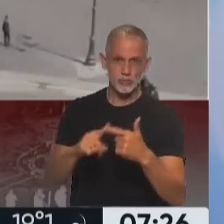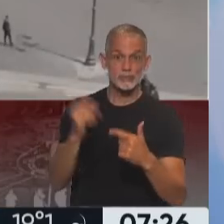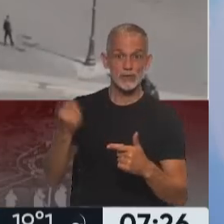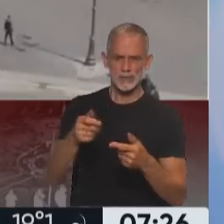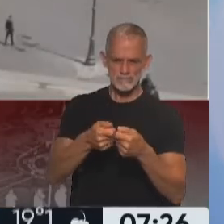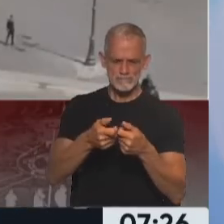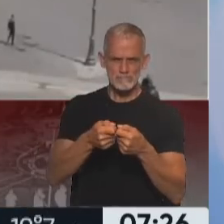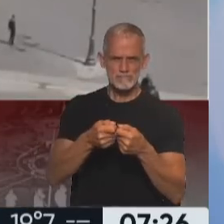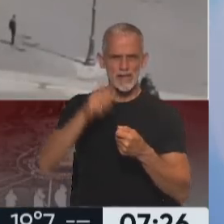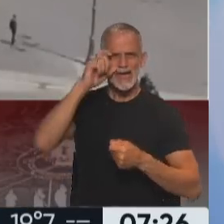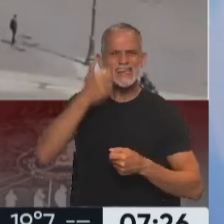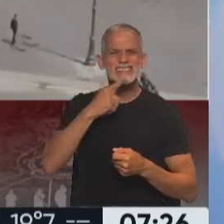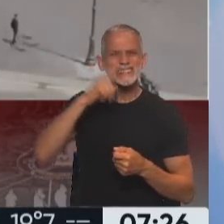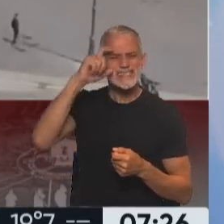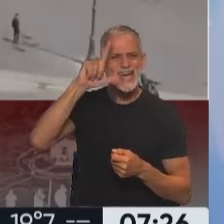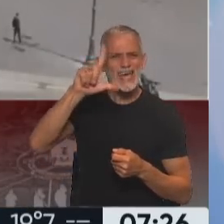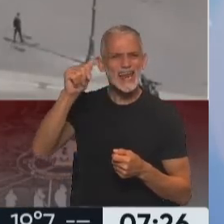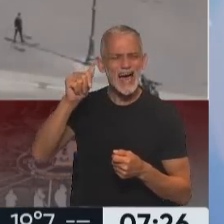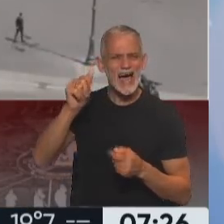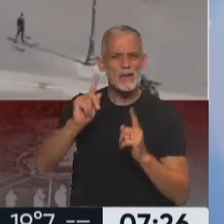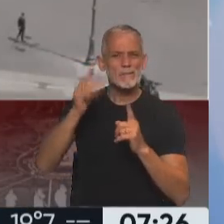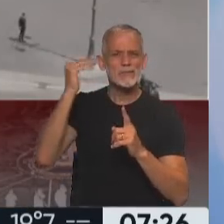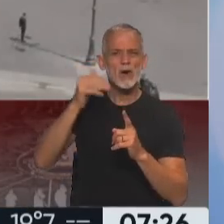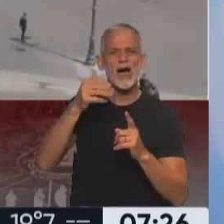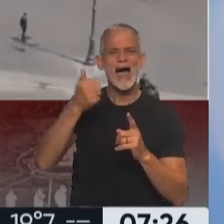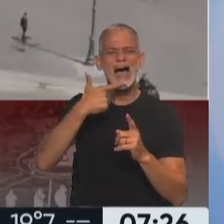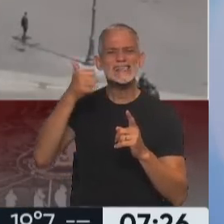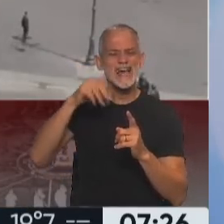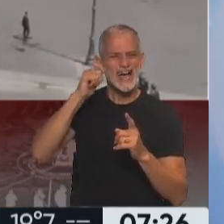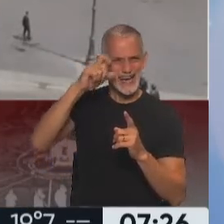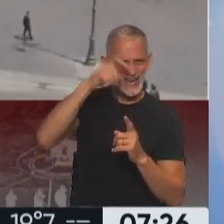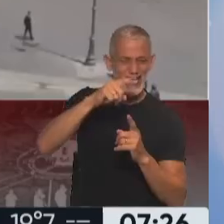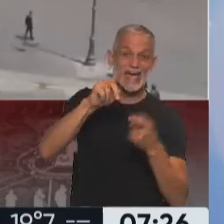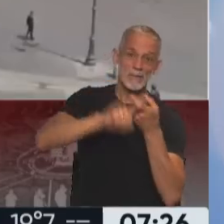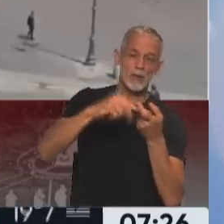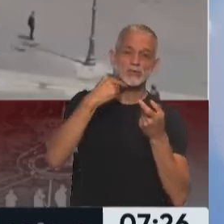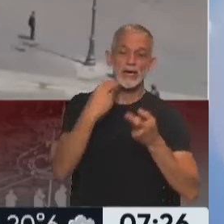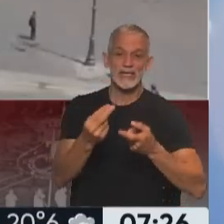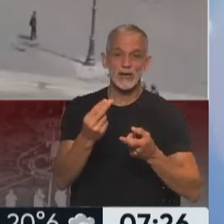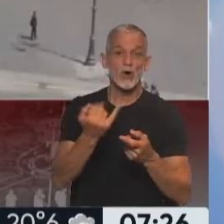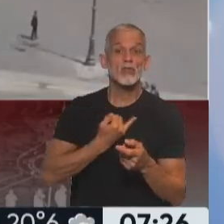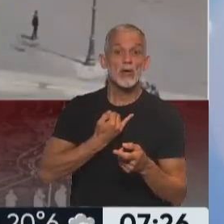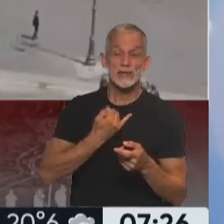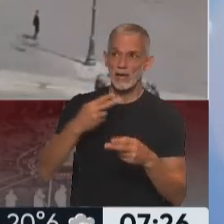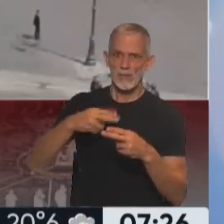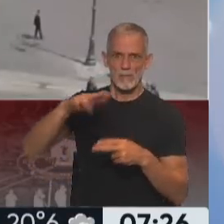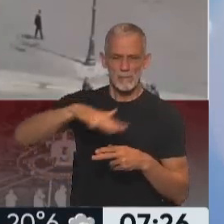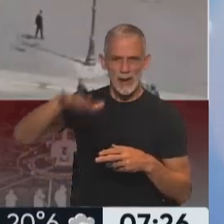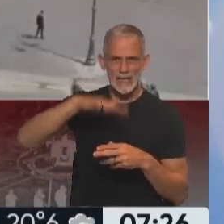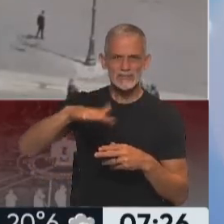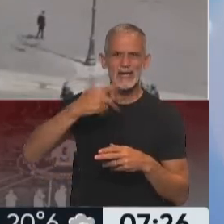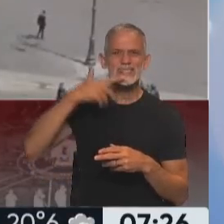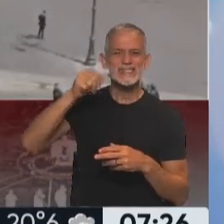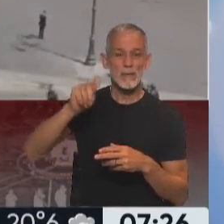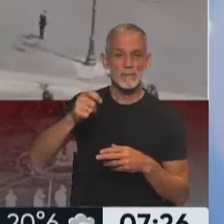publicar Estela, que es la esposa de Julian Assange, que está tanto Julian Assange como su esposa y sus hijos en la Plaza de San Pedro para agradecerle